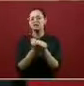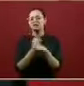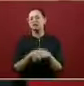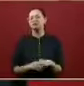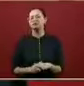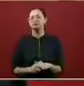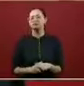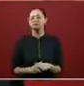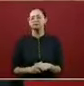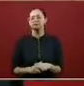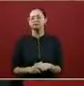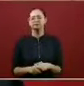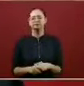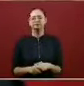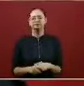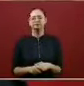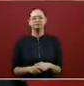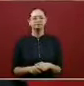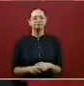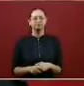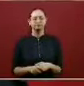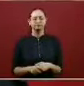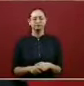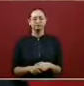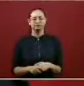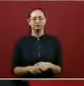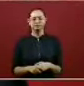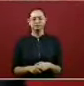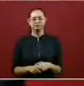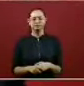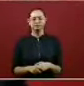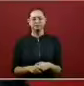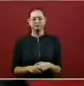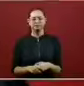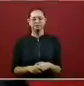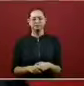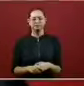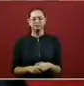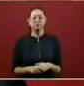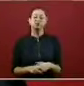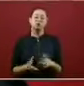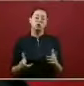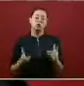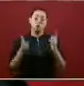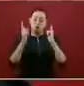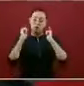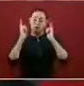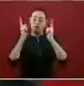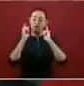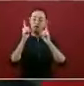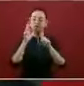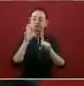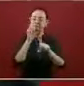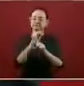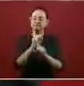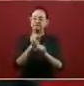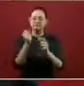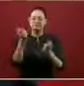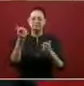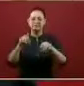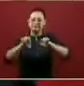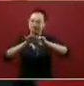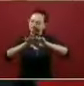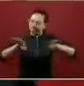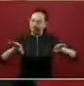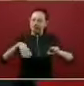Ojalá y haya más equidad y que cuando